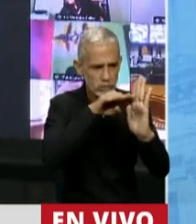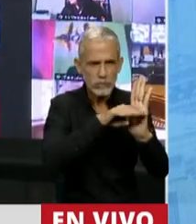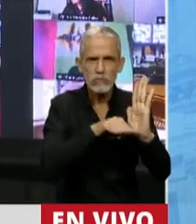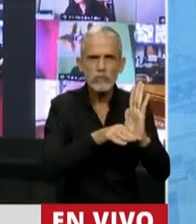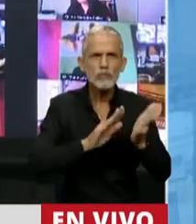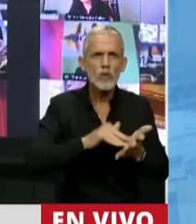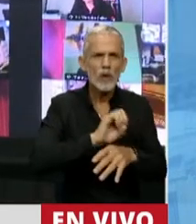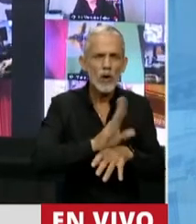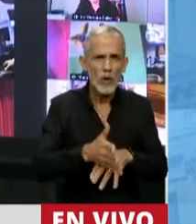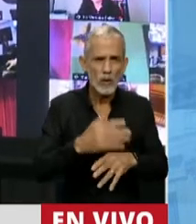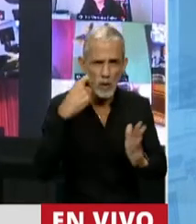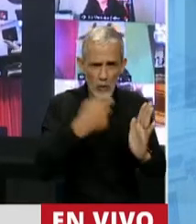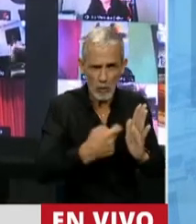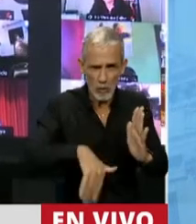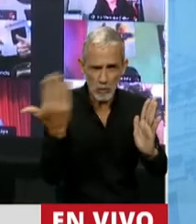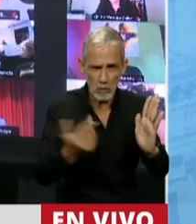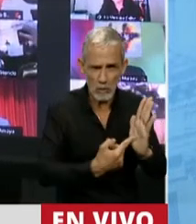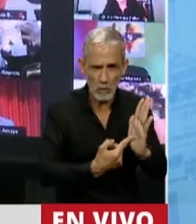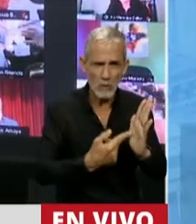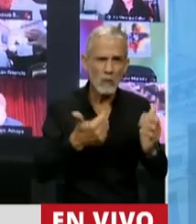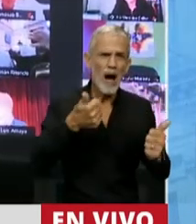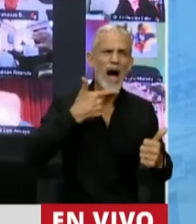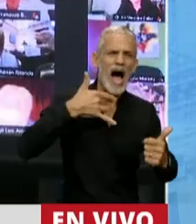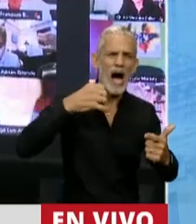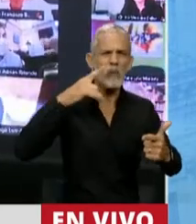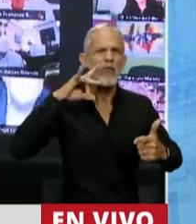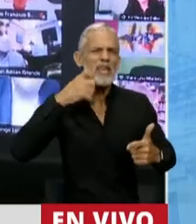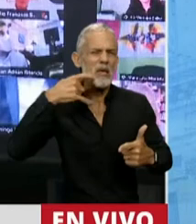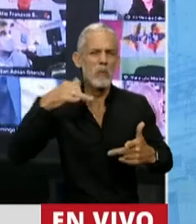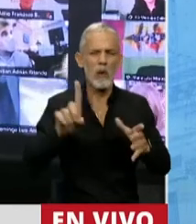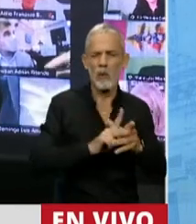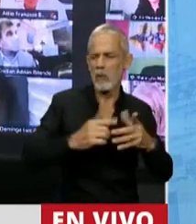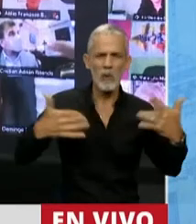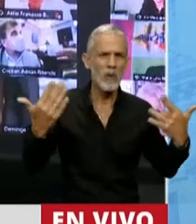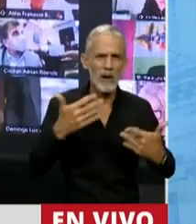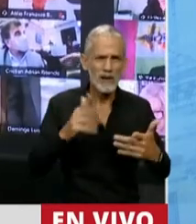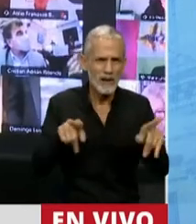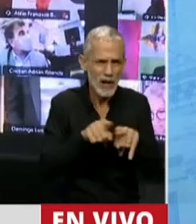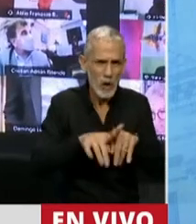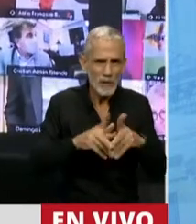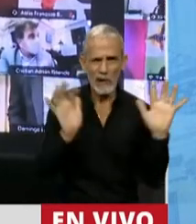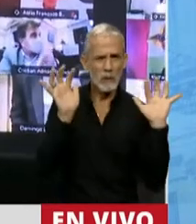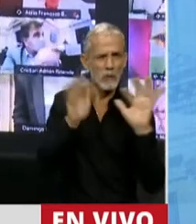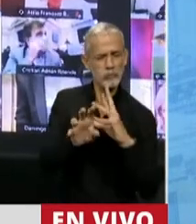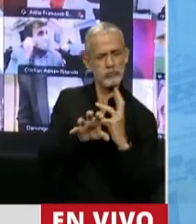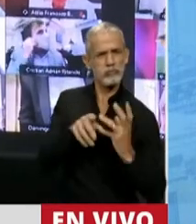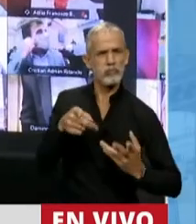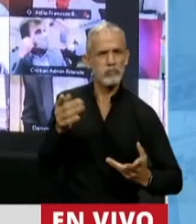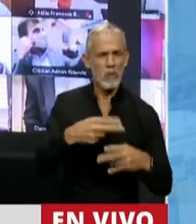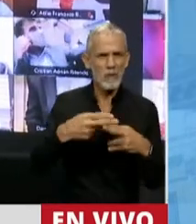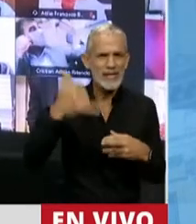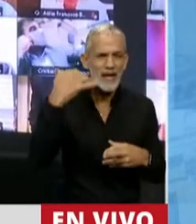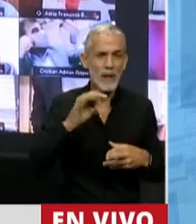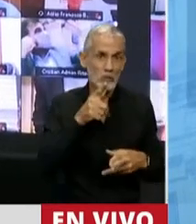sanitarias has podido pues ya no se sabe qué es parecería que tienen un sistema